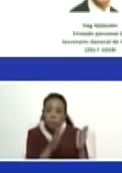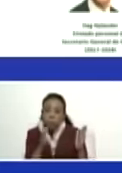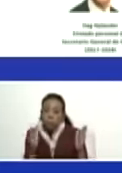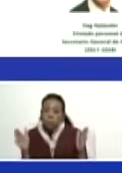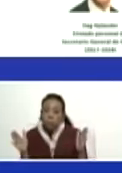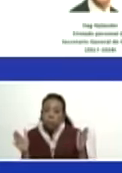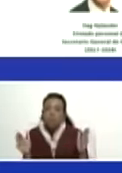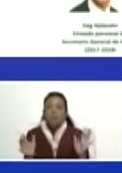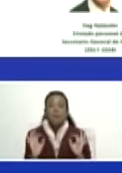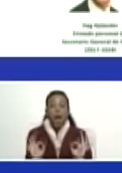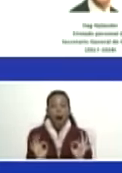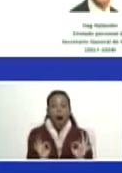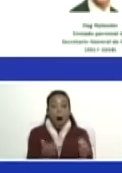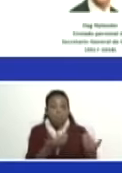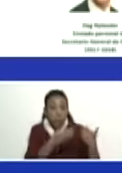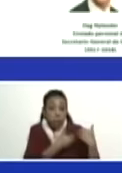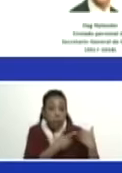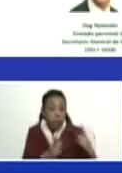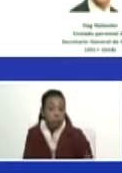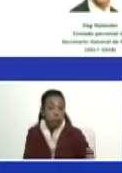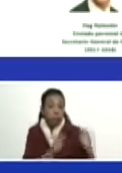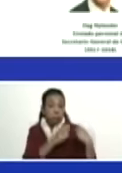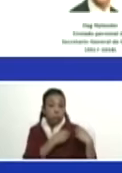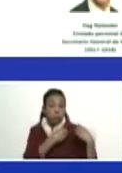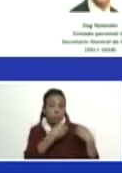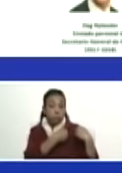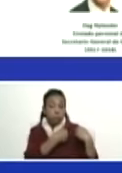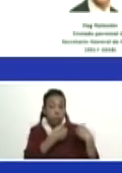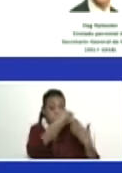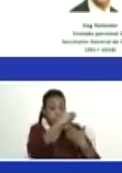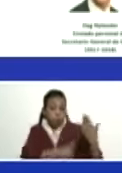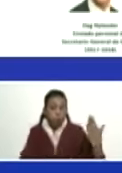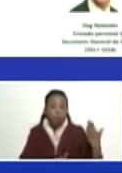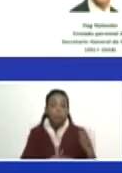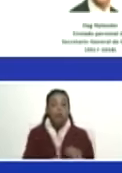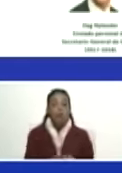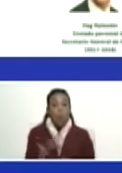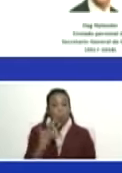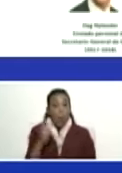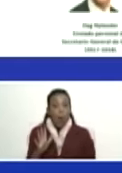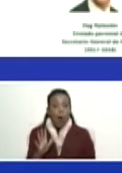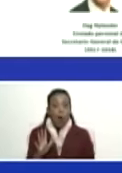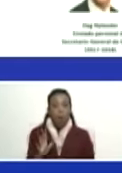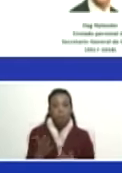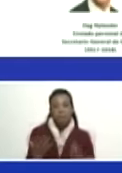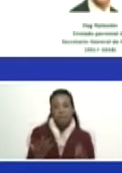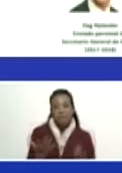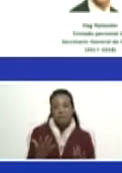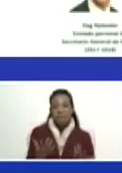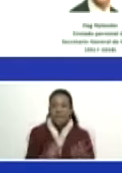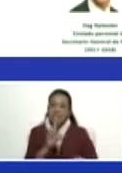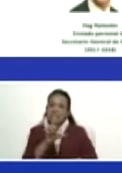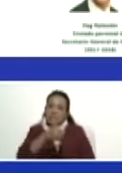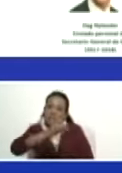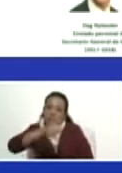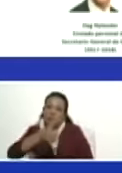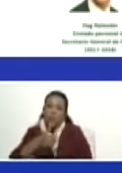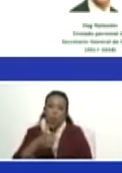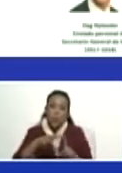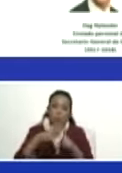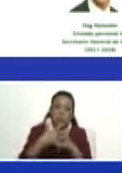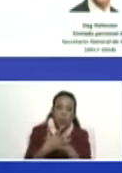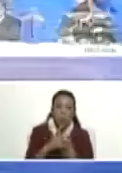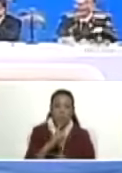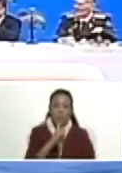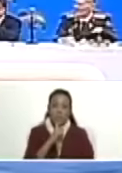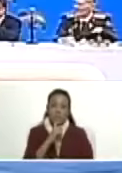1900-2014. Y cumplieron un papel importante. Pudiera haber críticas, quizás, a un problema tan